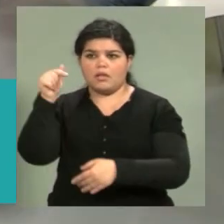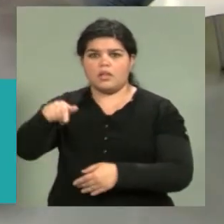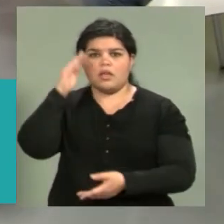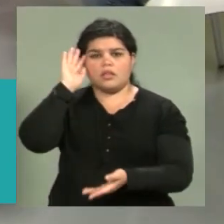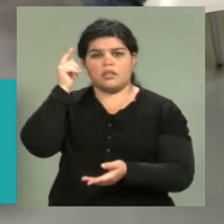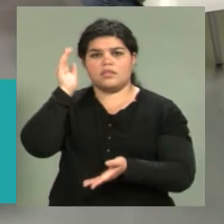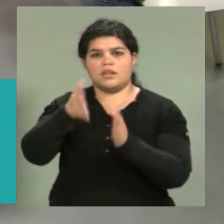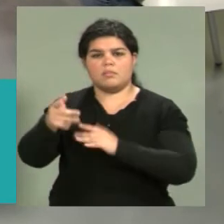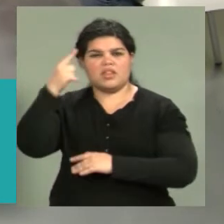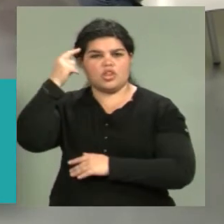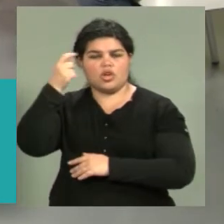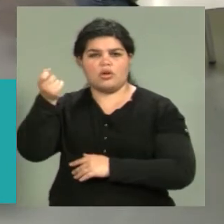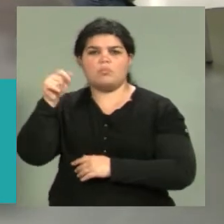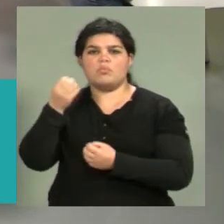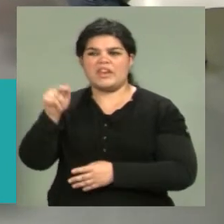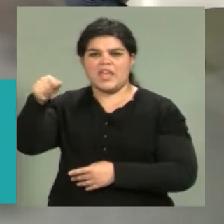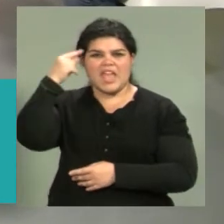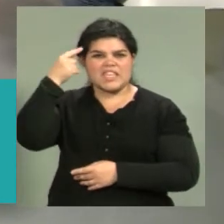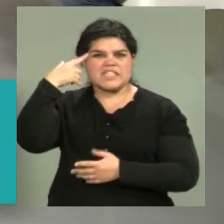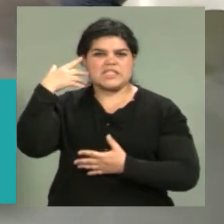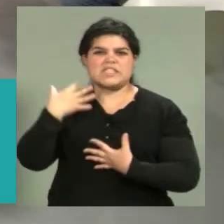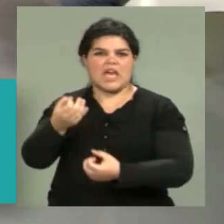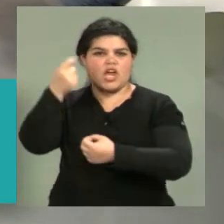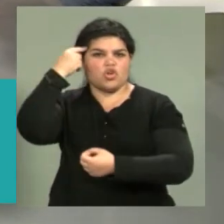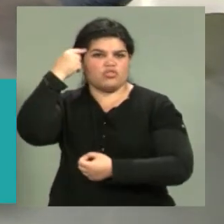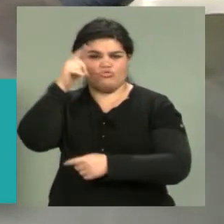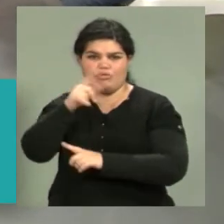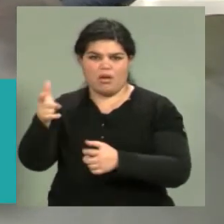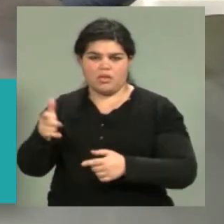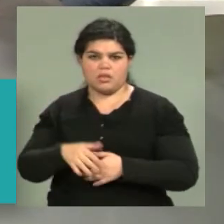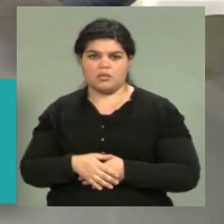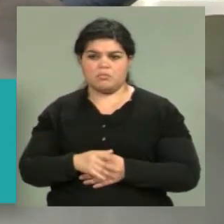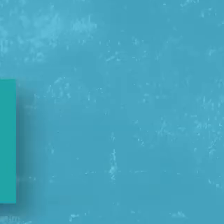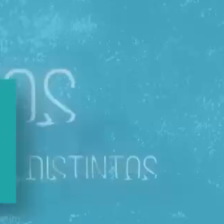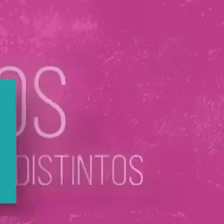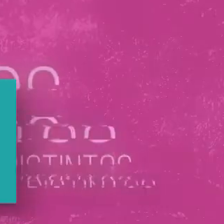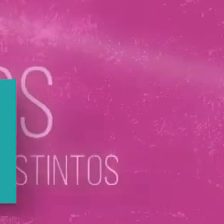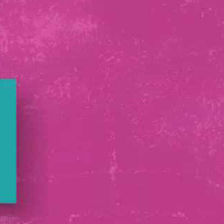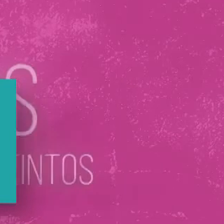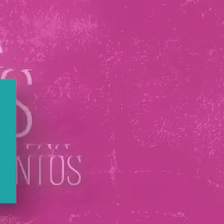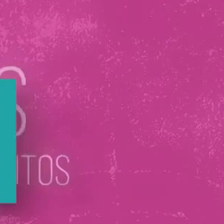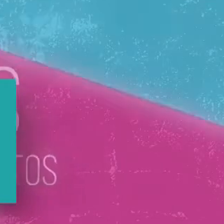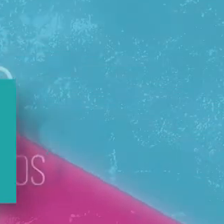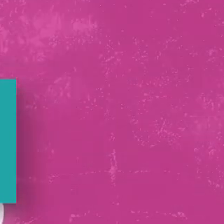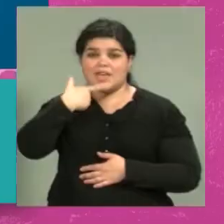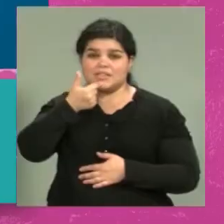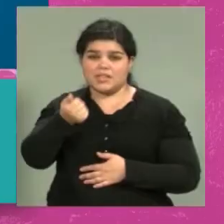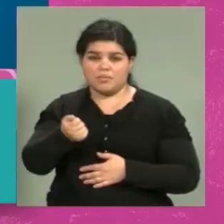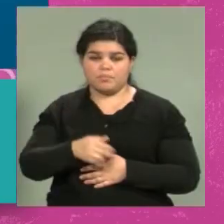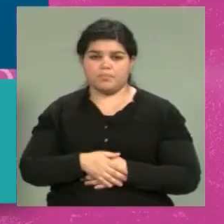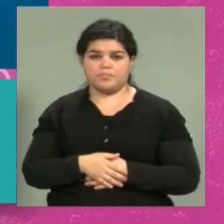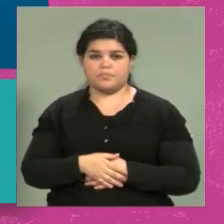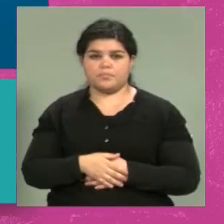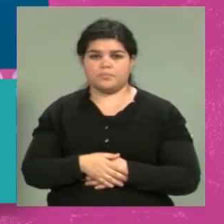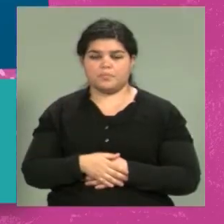pues se sobreentiende que esa persona psíquicamente no está sana. Ahora bien, en el caso de la eutanasia, o sea, se entiende en el caso de la